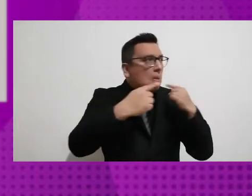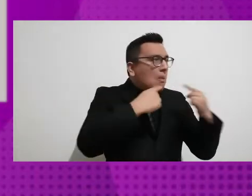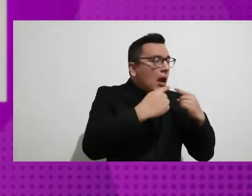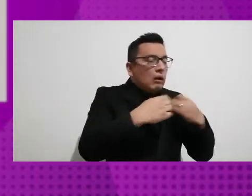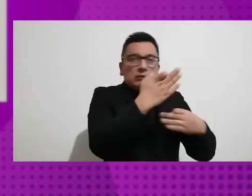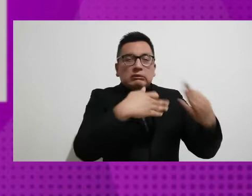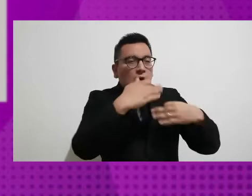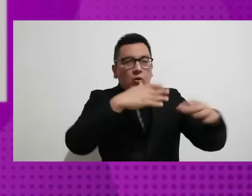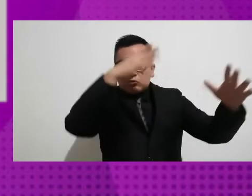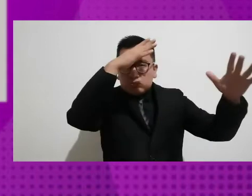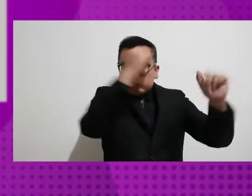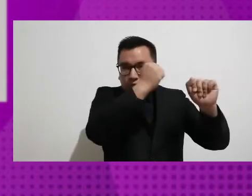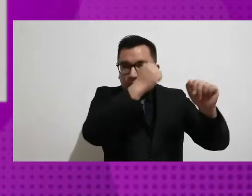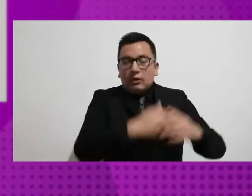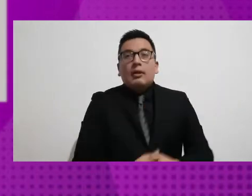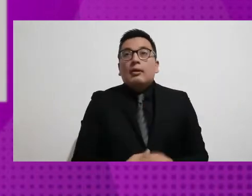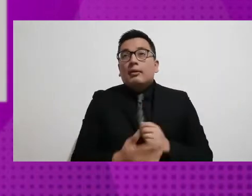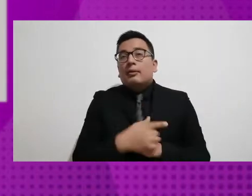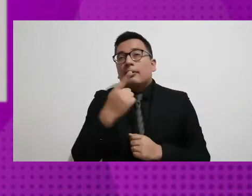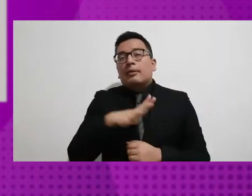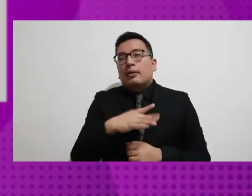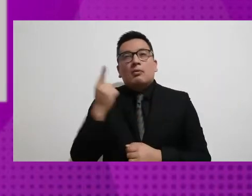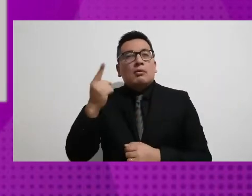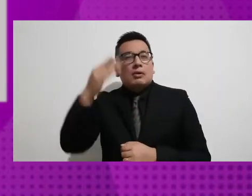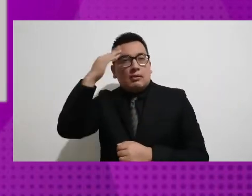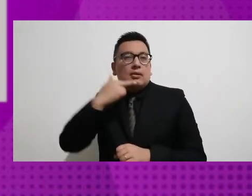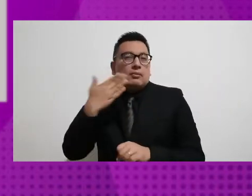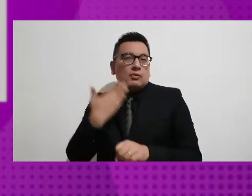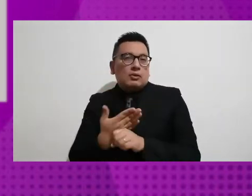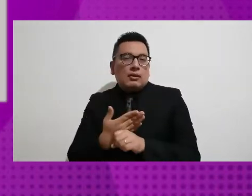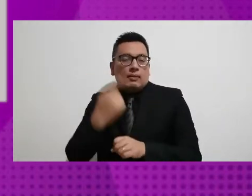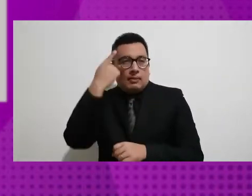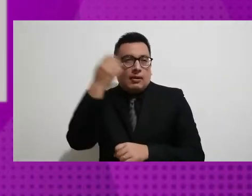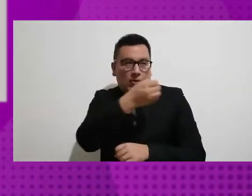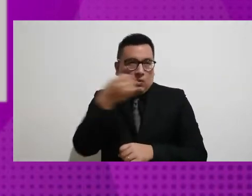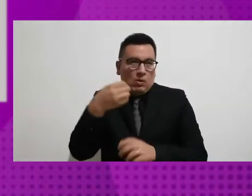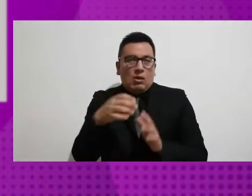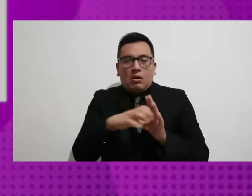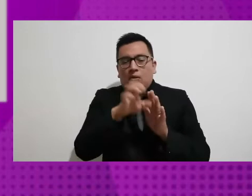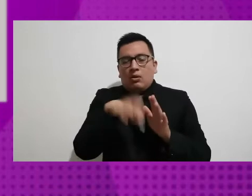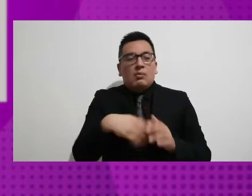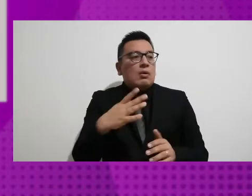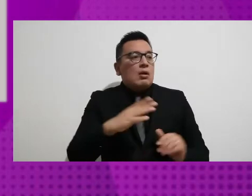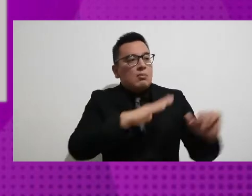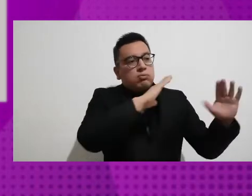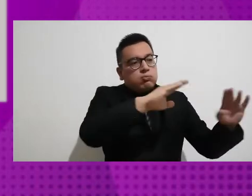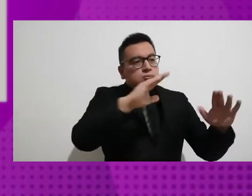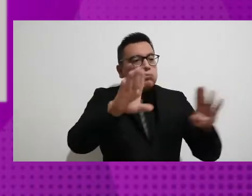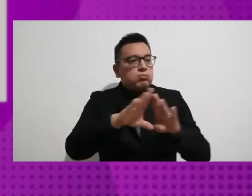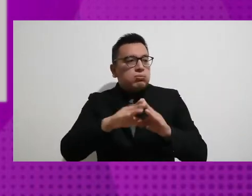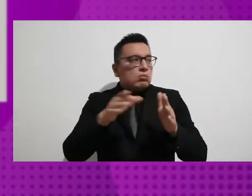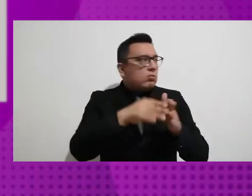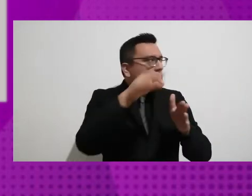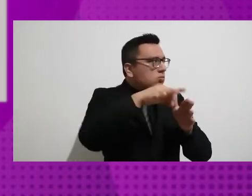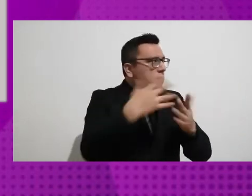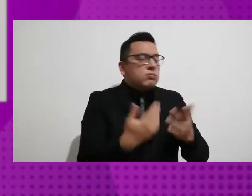tenga facultades exclusivas derivadas de la Constitución, como por ejemplo la capacitación electoral, la distritación, la geografía